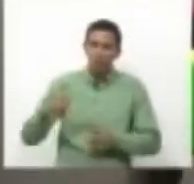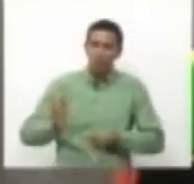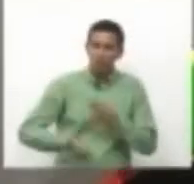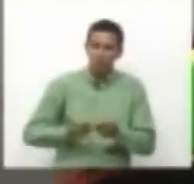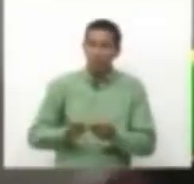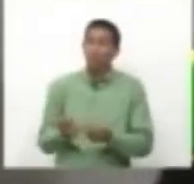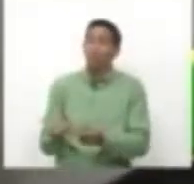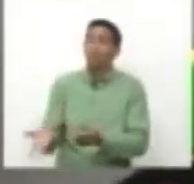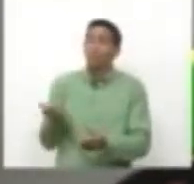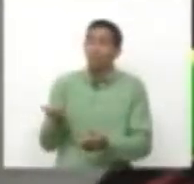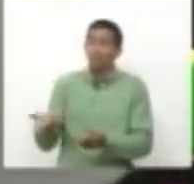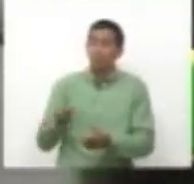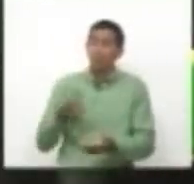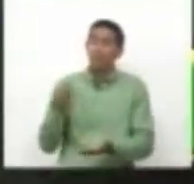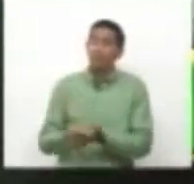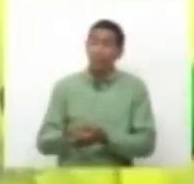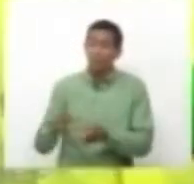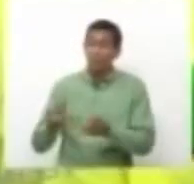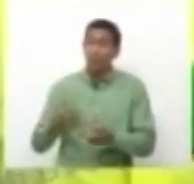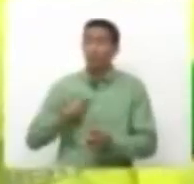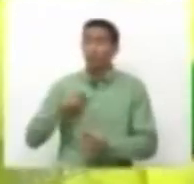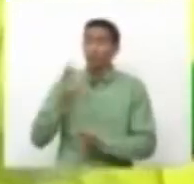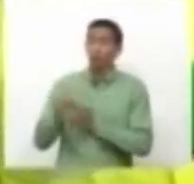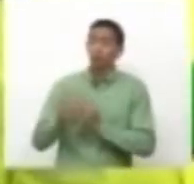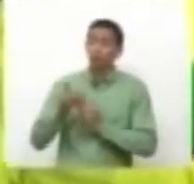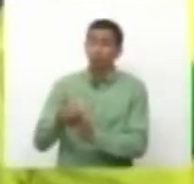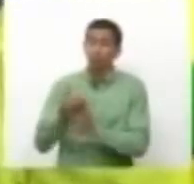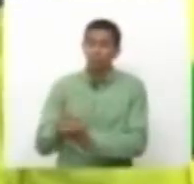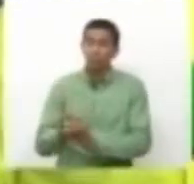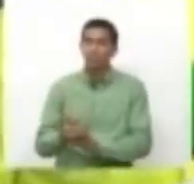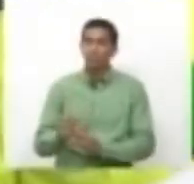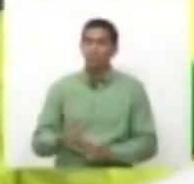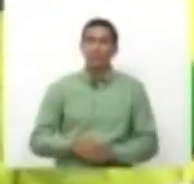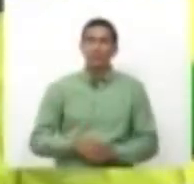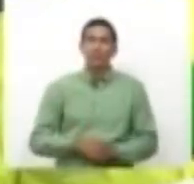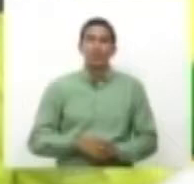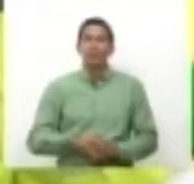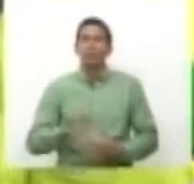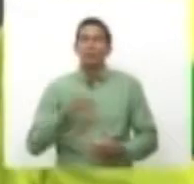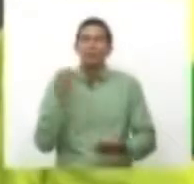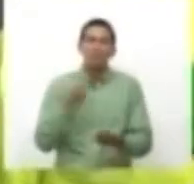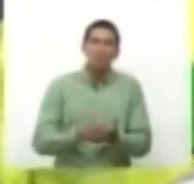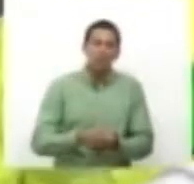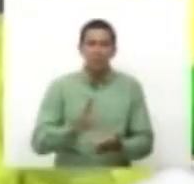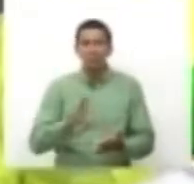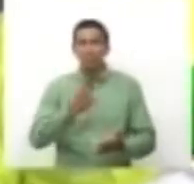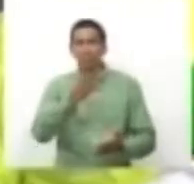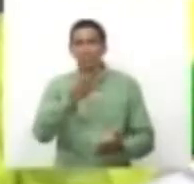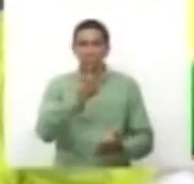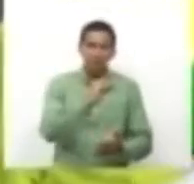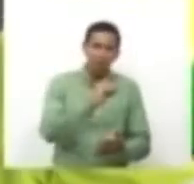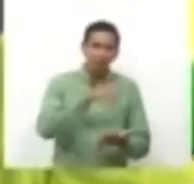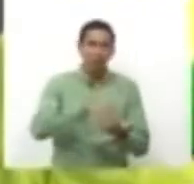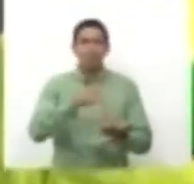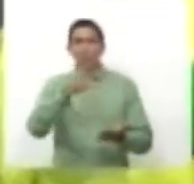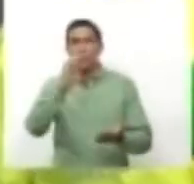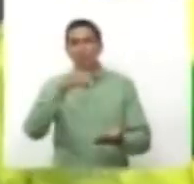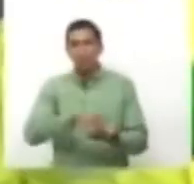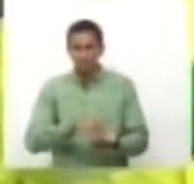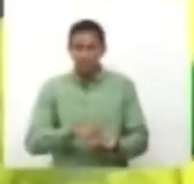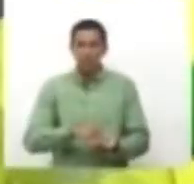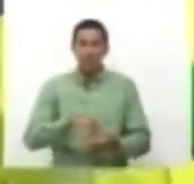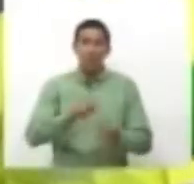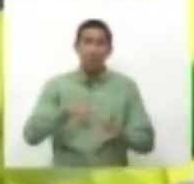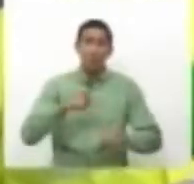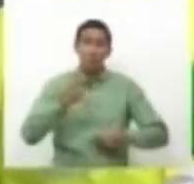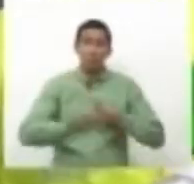sometidos a pagar cuotas sob pretexto de seguridad. Estamos hablando de cuotas de 30.000, 50.000 pesos. Asimismo, algunos